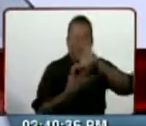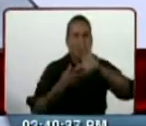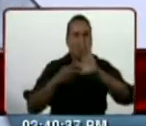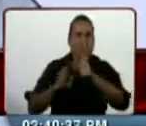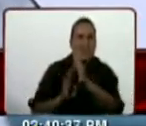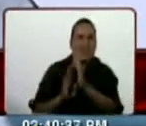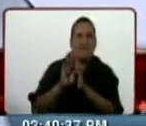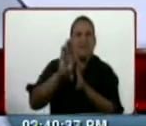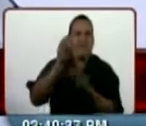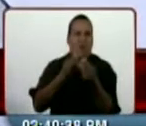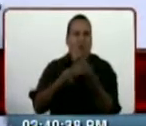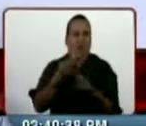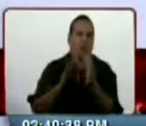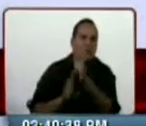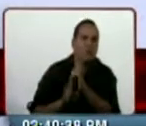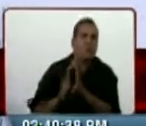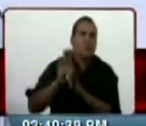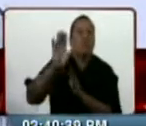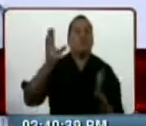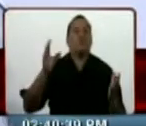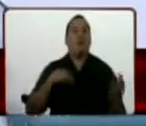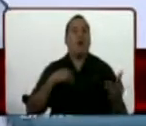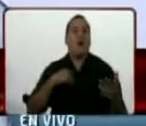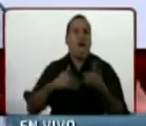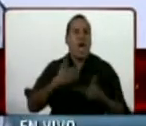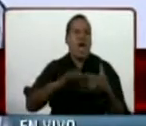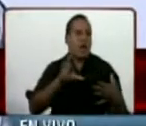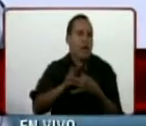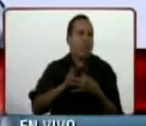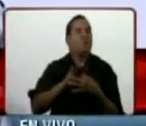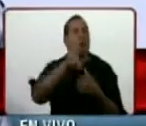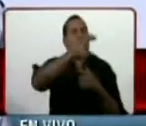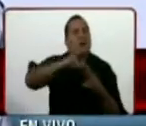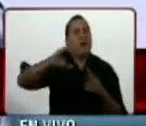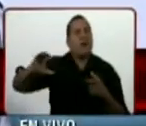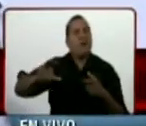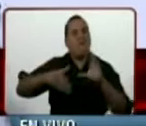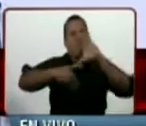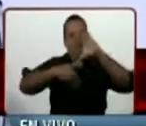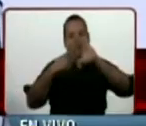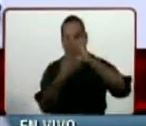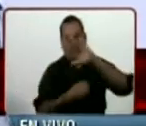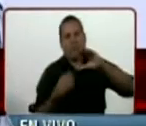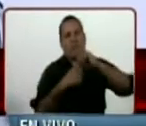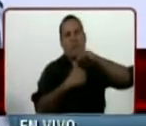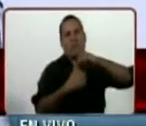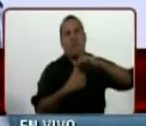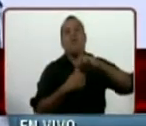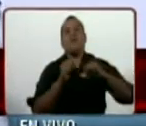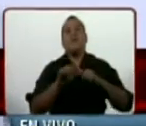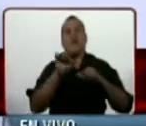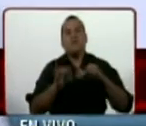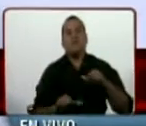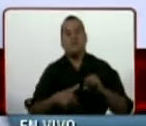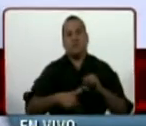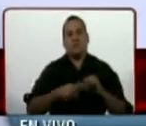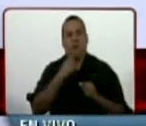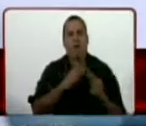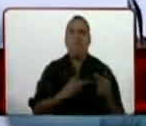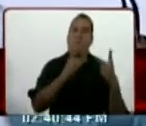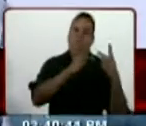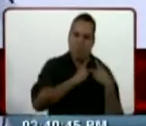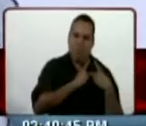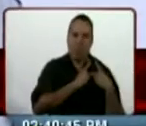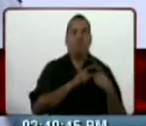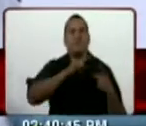el enlace natural con el Caribe, Centroamérica y Sudamérica. Tenemos una posición privilegiada realmente. La otra